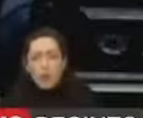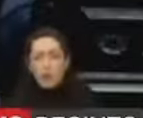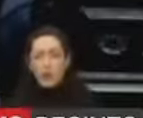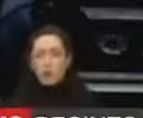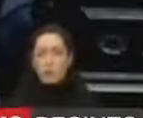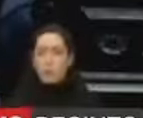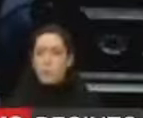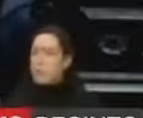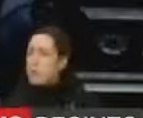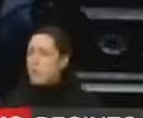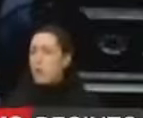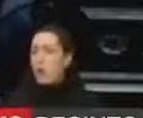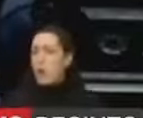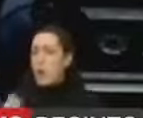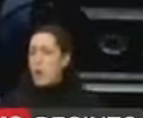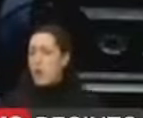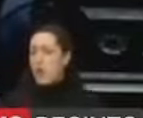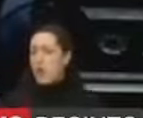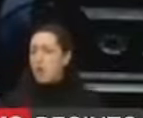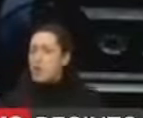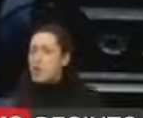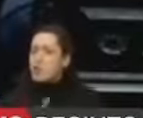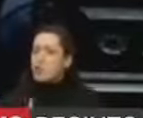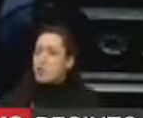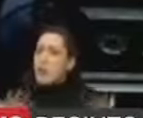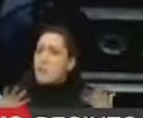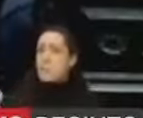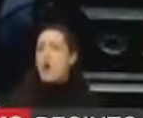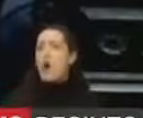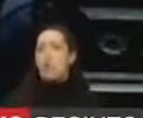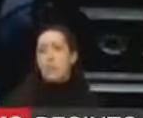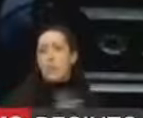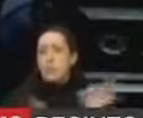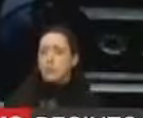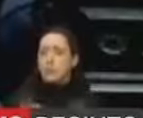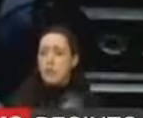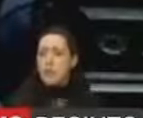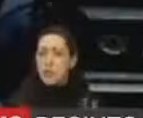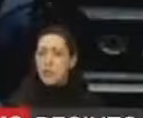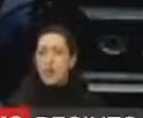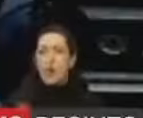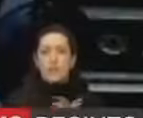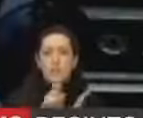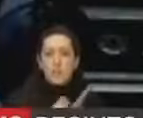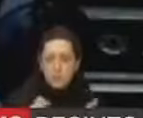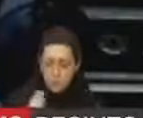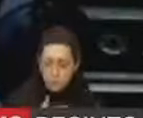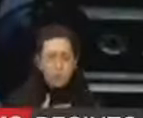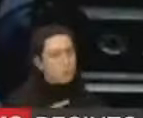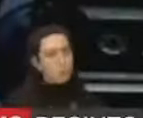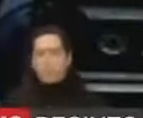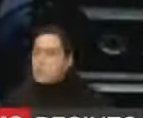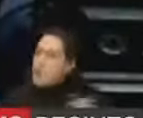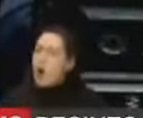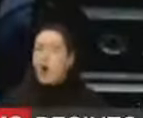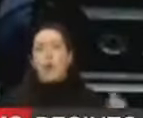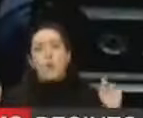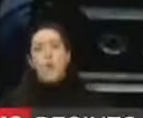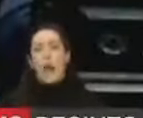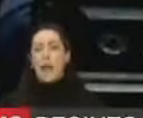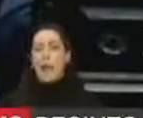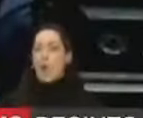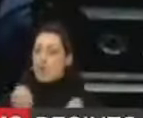de pianista, mira. No son manos de pianista. ¿Y cómo es su jubilación hoy? Y es una jubilación